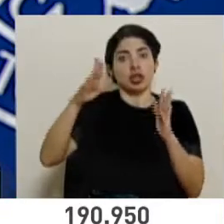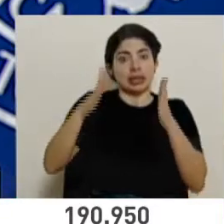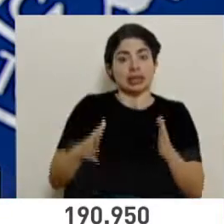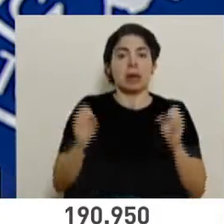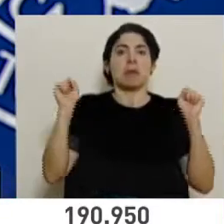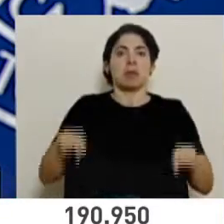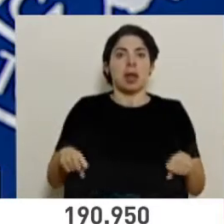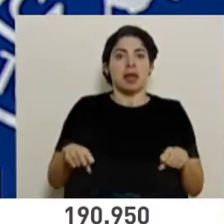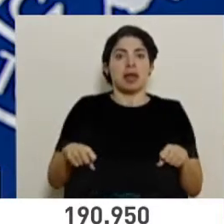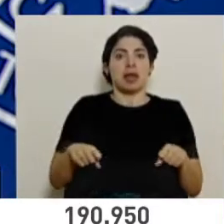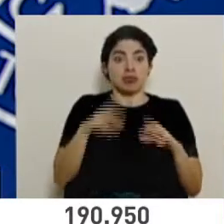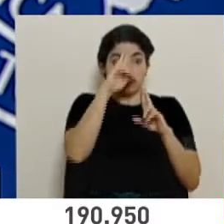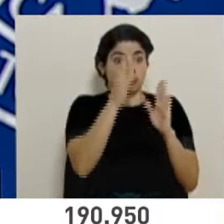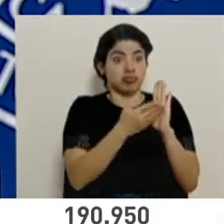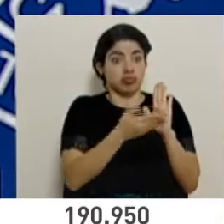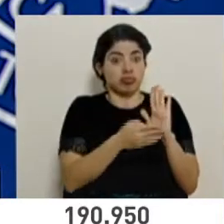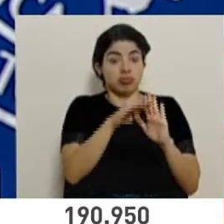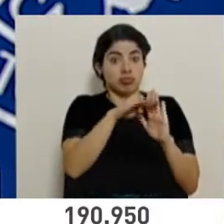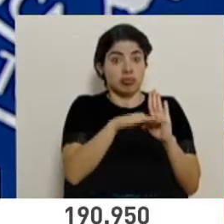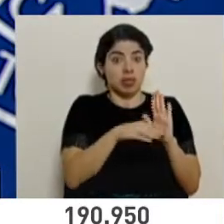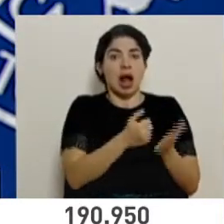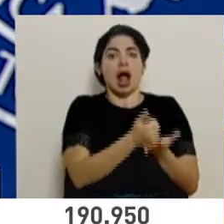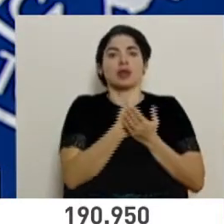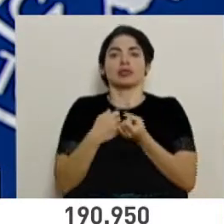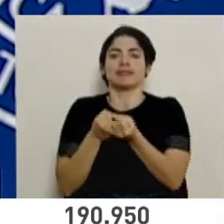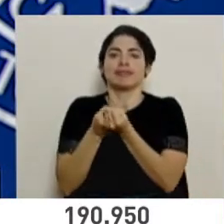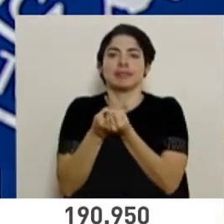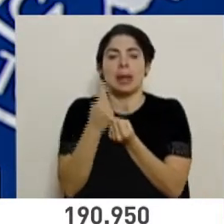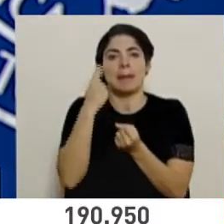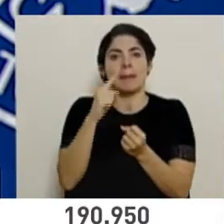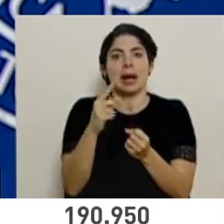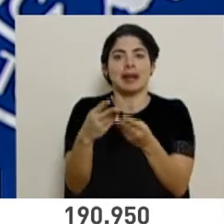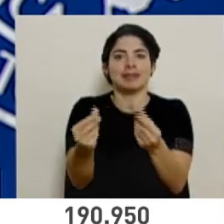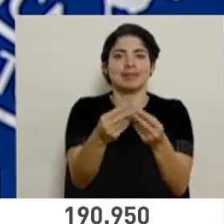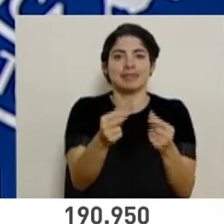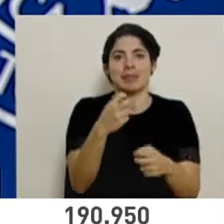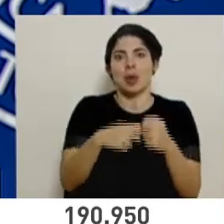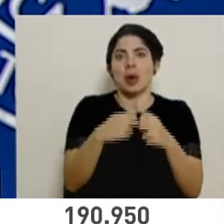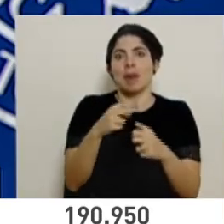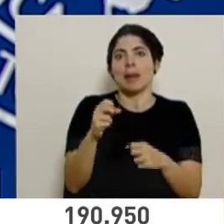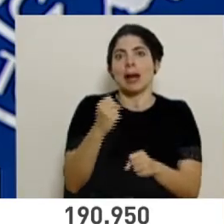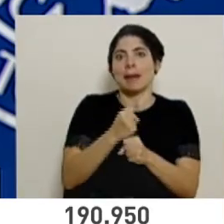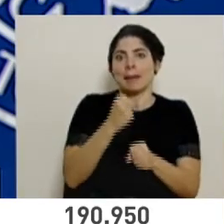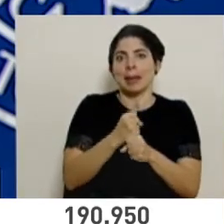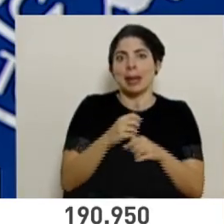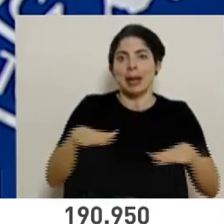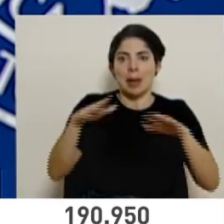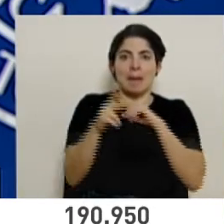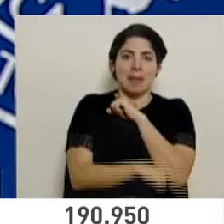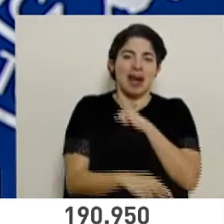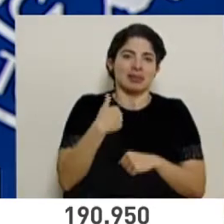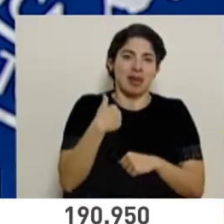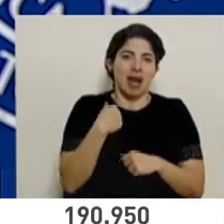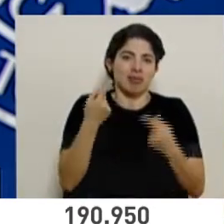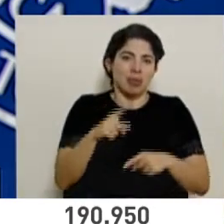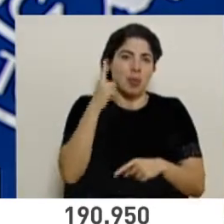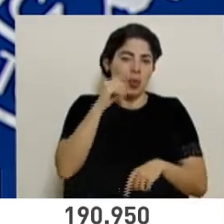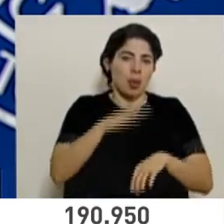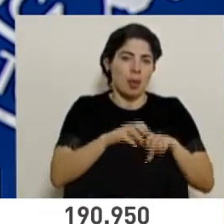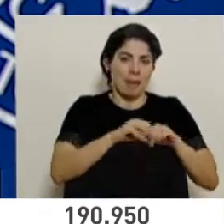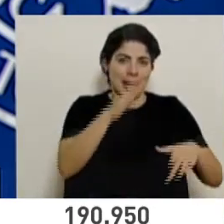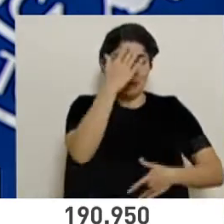nuestro grano de arena para aliviar esa situación tan apremiante de desempleo que vive nuestro país a raíz de la pandemia. La